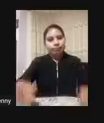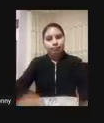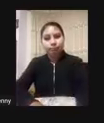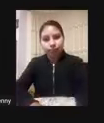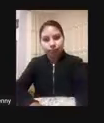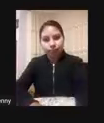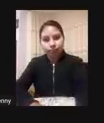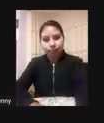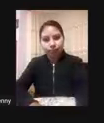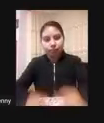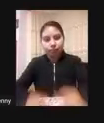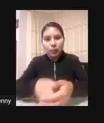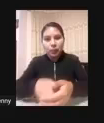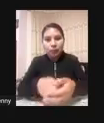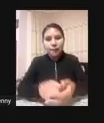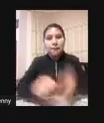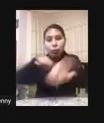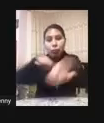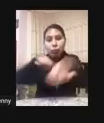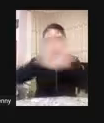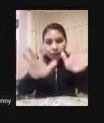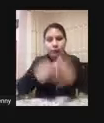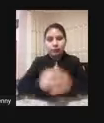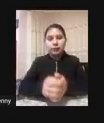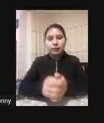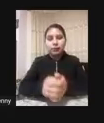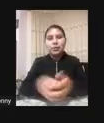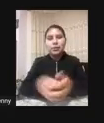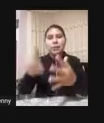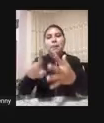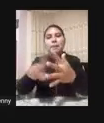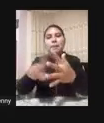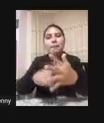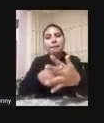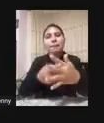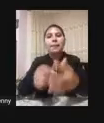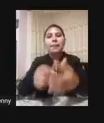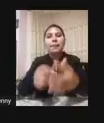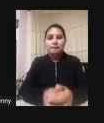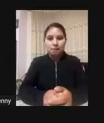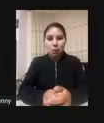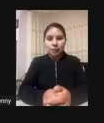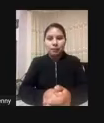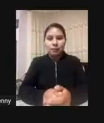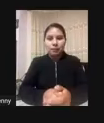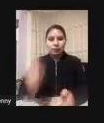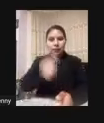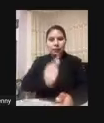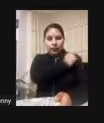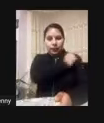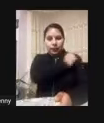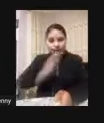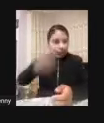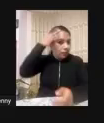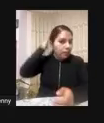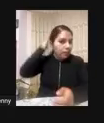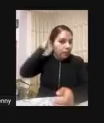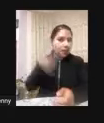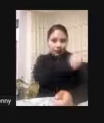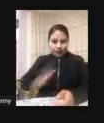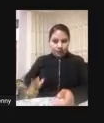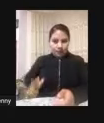Y, por supuesto, arrancamos este webinar con la venia de nuestra querida alcaldesa Eva Copa, en cual le vamos a